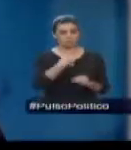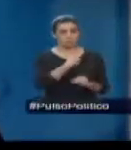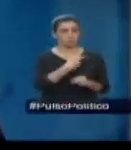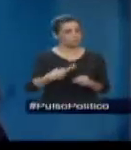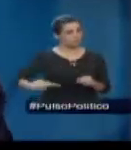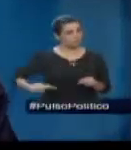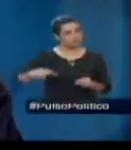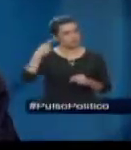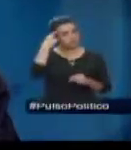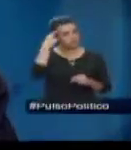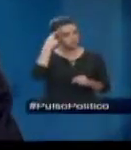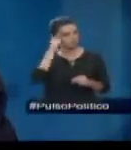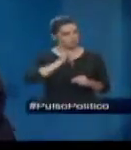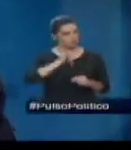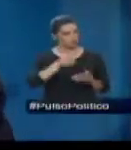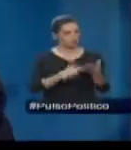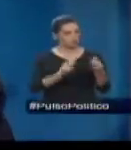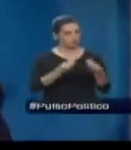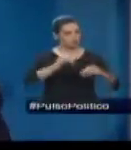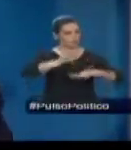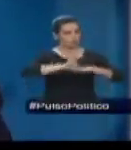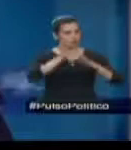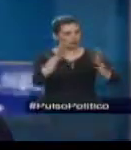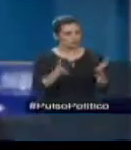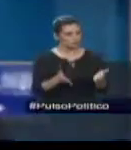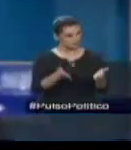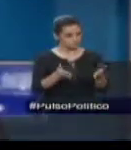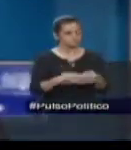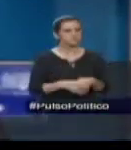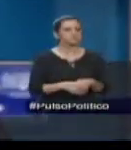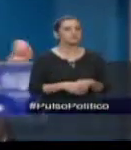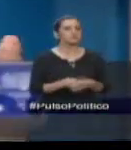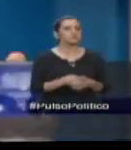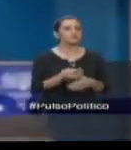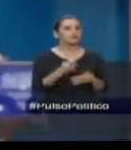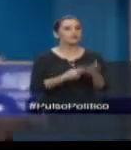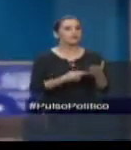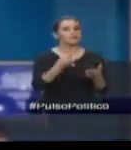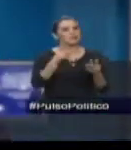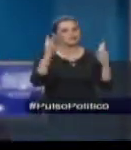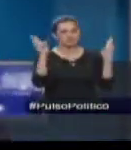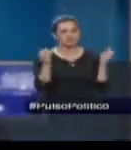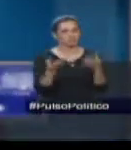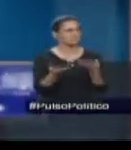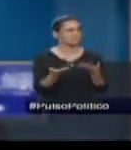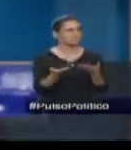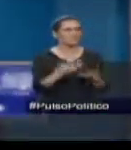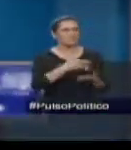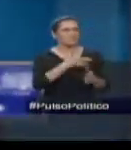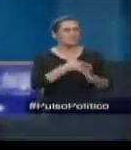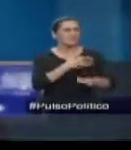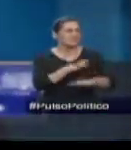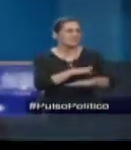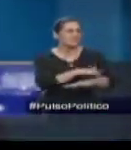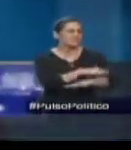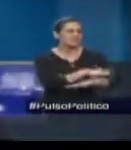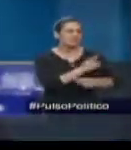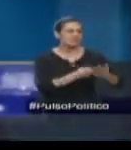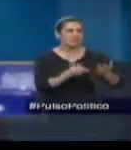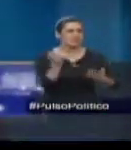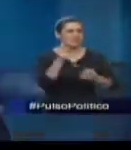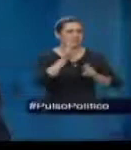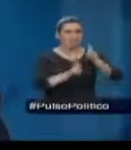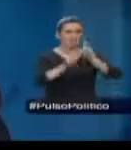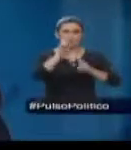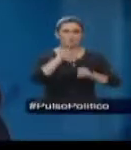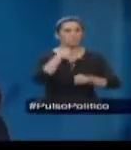considero al igual que muchísimos ecuatorianos la gran mayoría que este es un tema muy sensible este es un tema que debe consultarse al